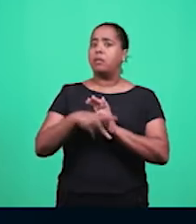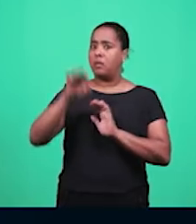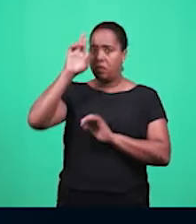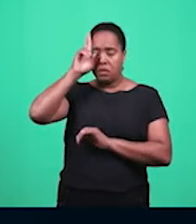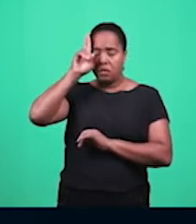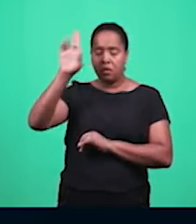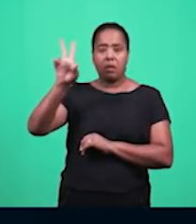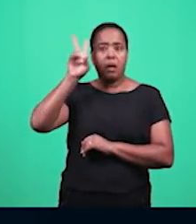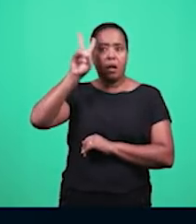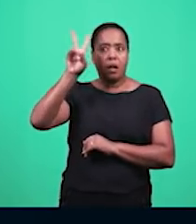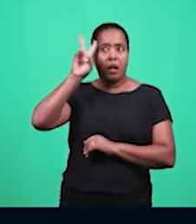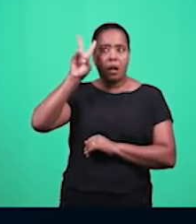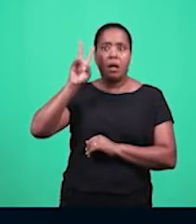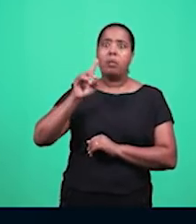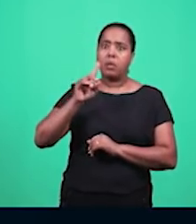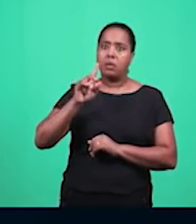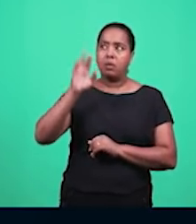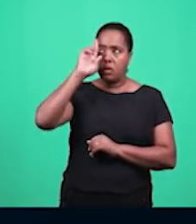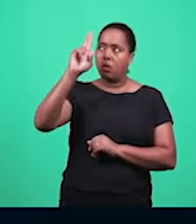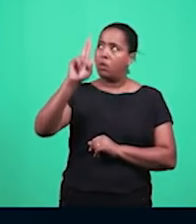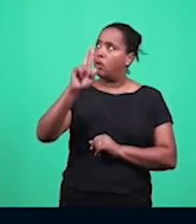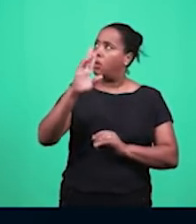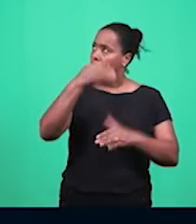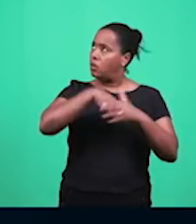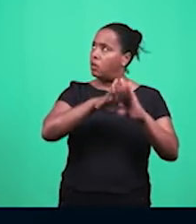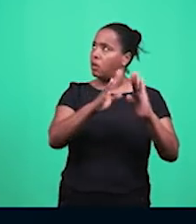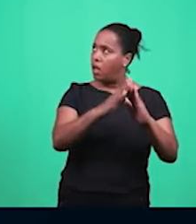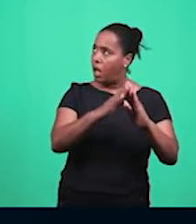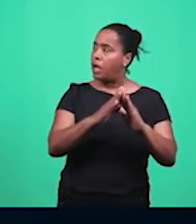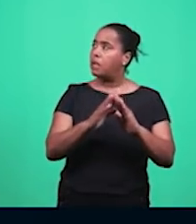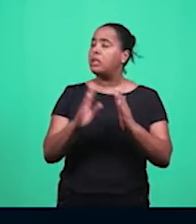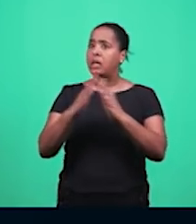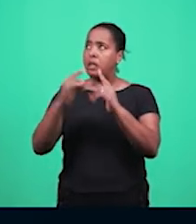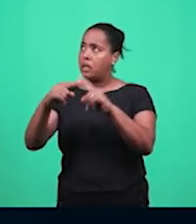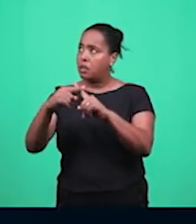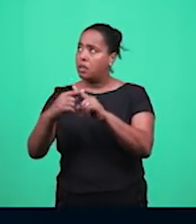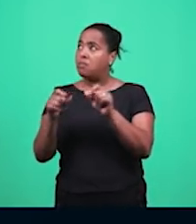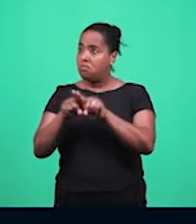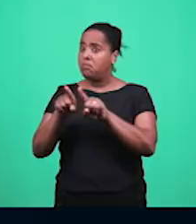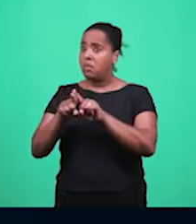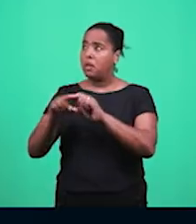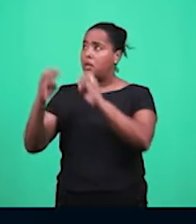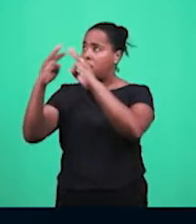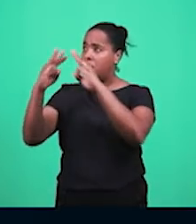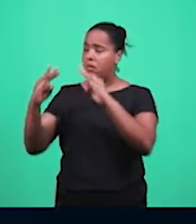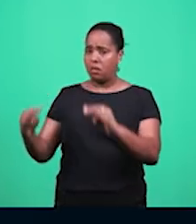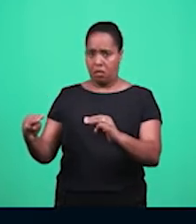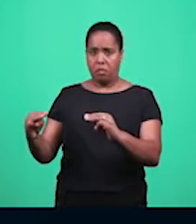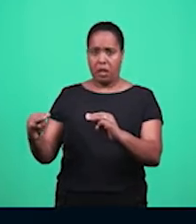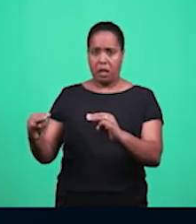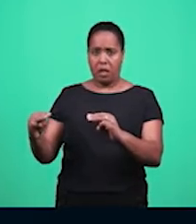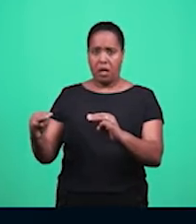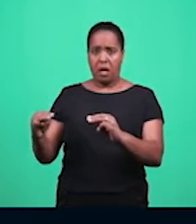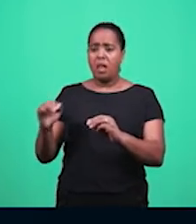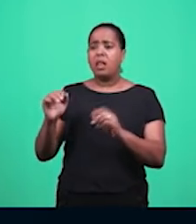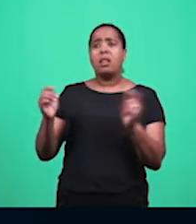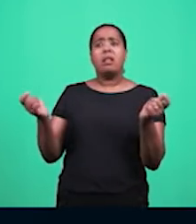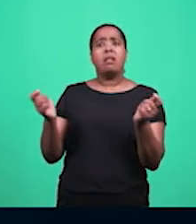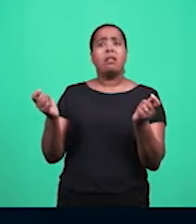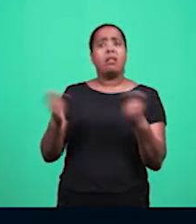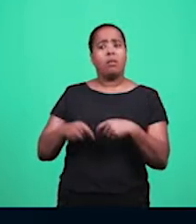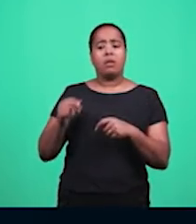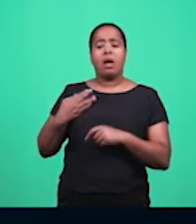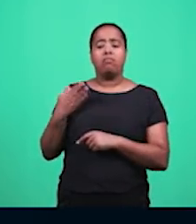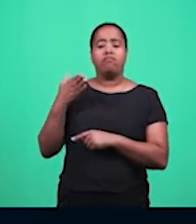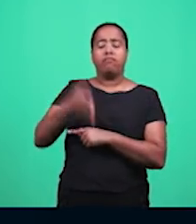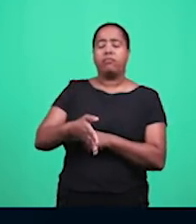siervo tuyo librando los hogares liberando también las iglesias y los marabinos cuidando que nosotros estamos